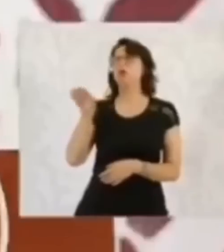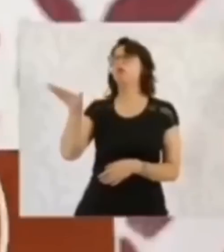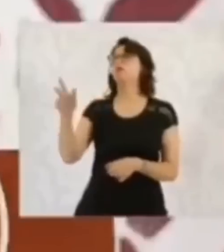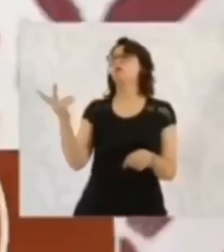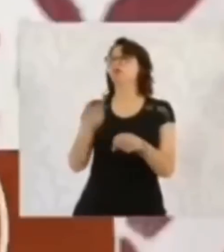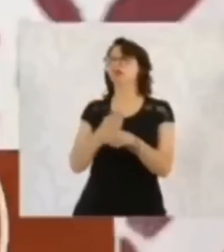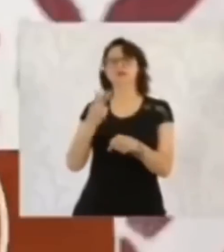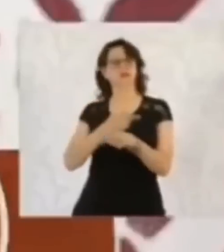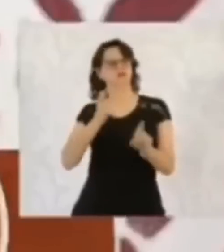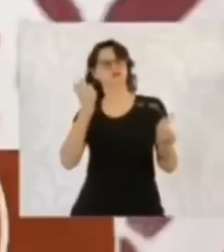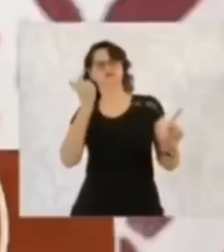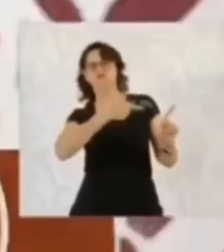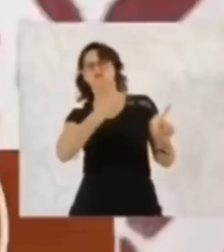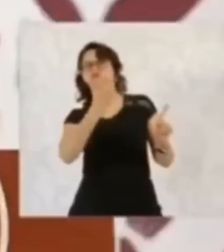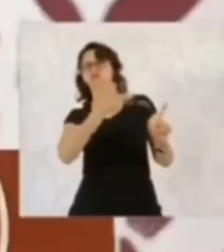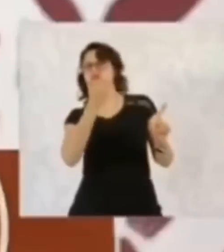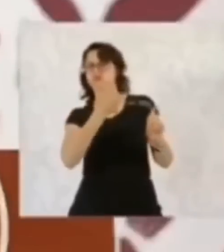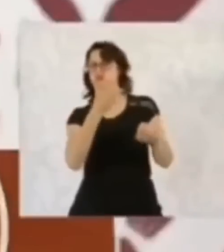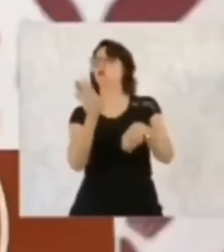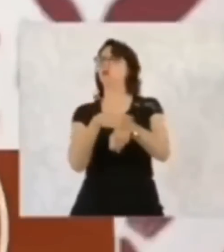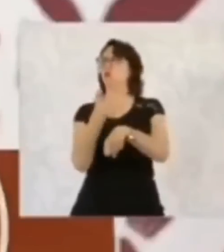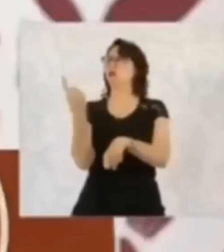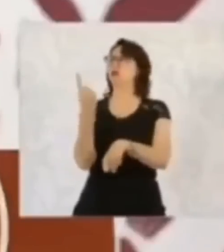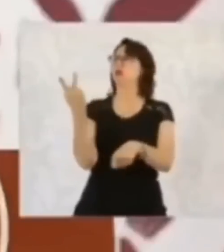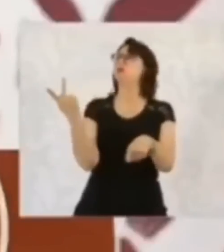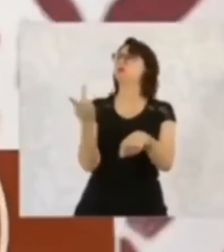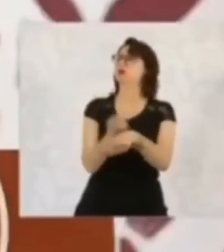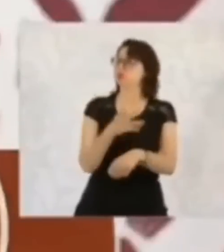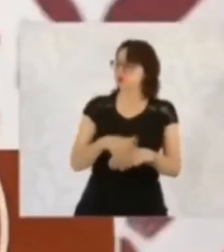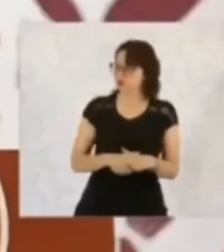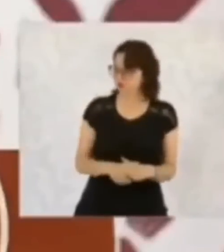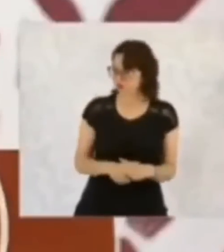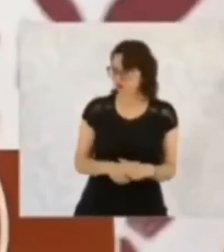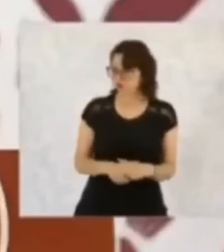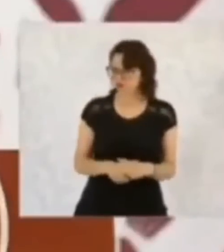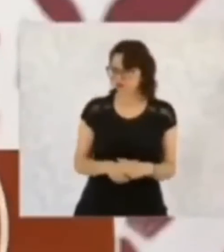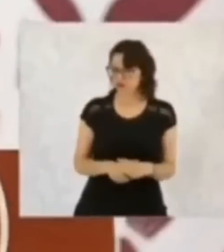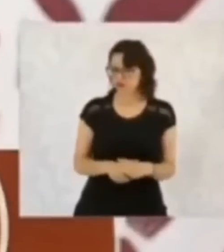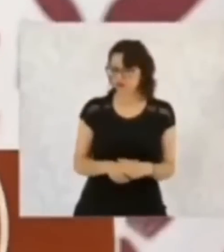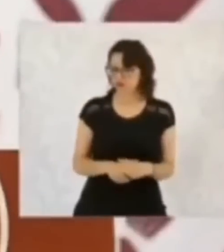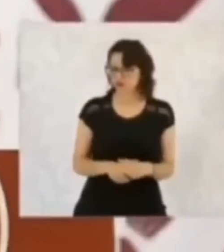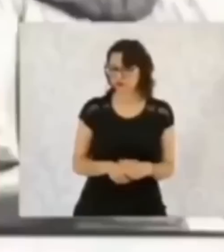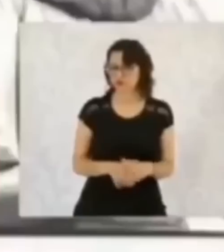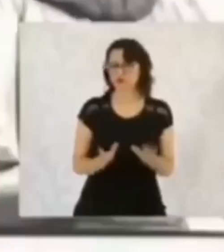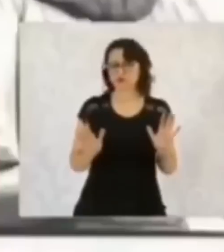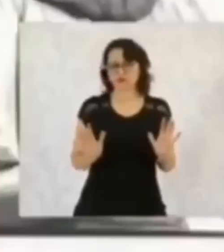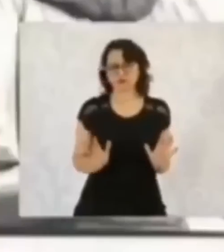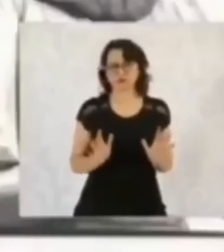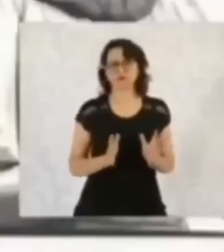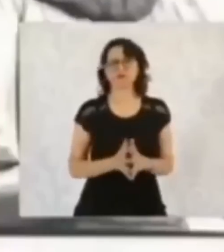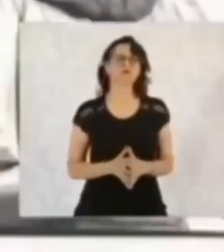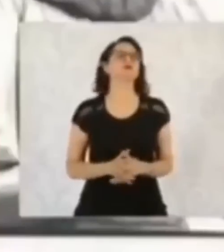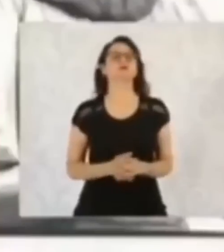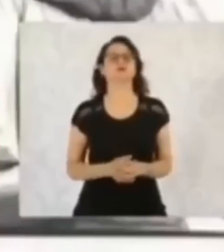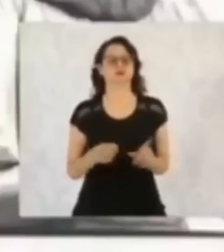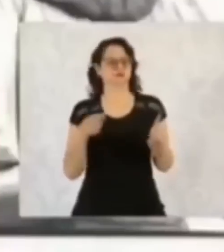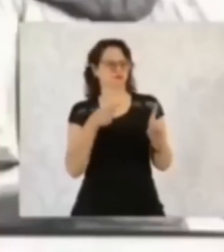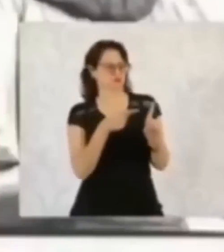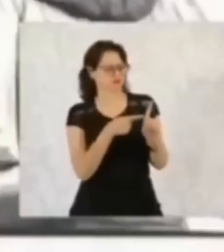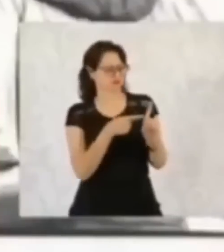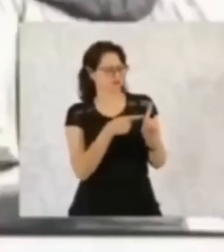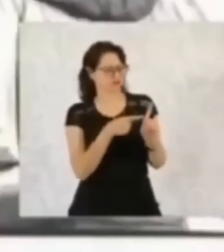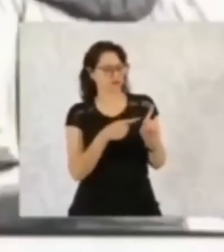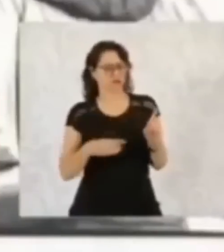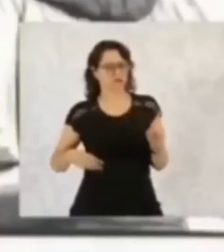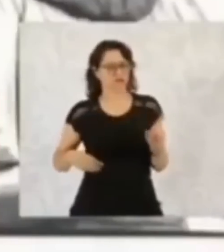pensión vitalicia, de quien trabaja, no sé ahora, ¿verdad? Pero trabajaba en una empresa